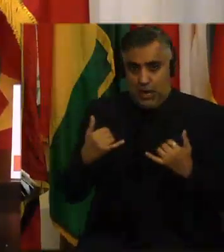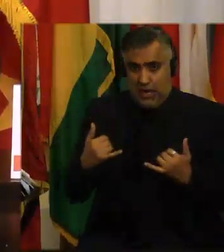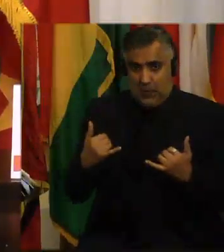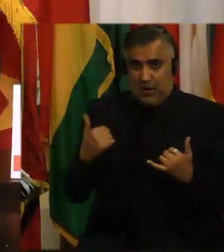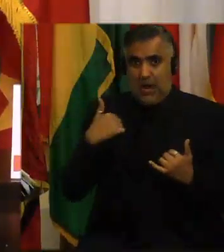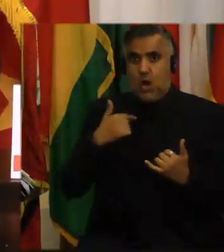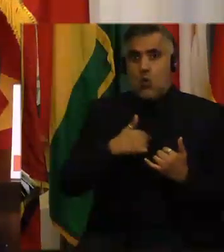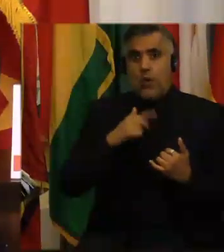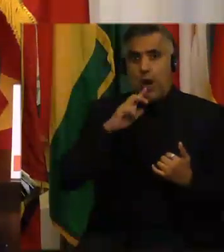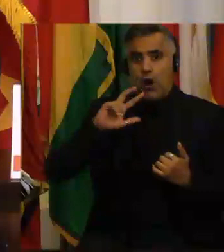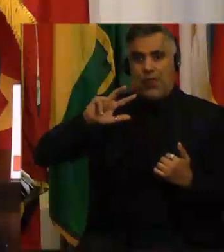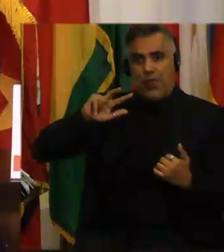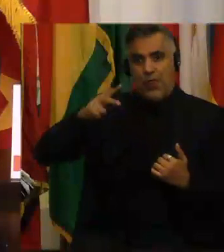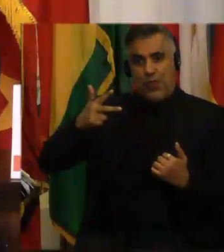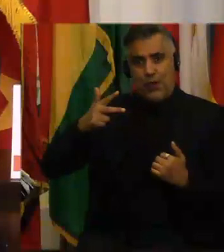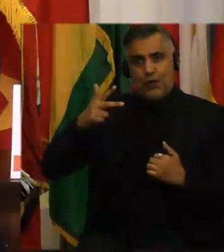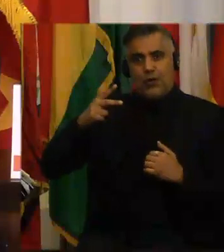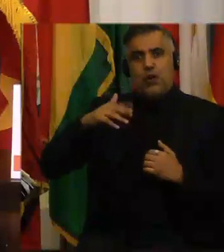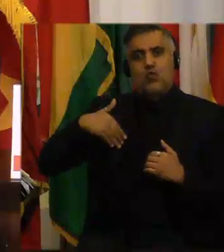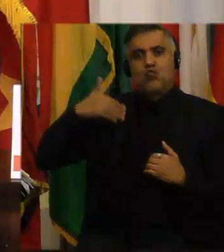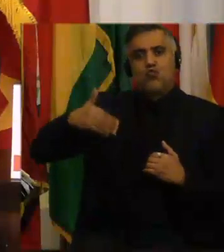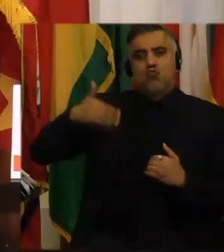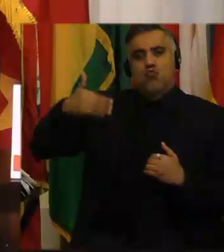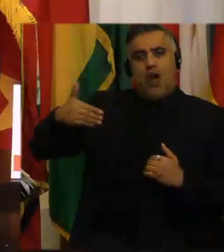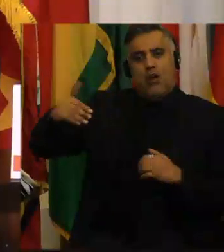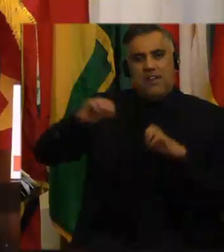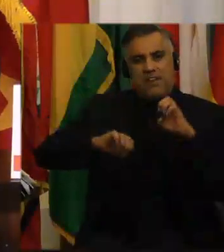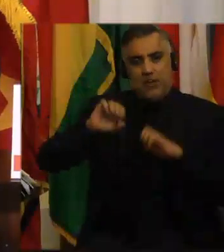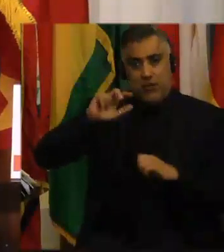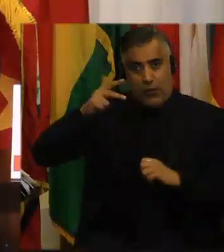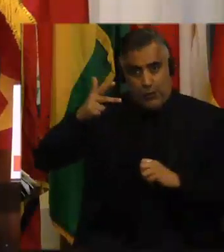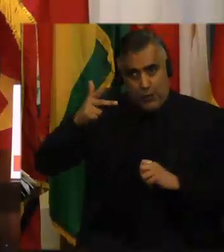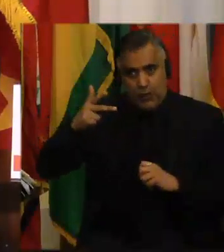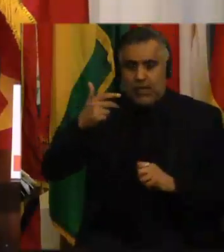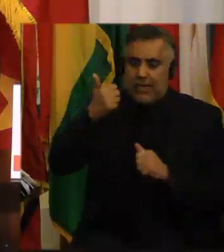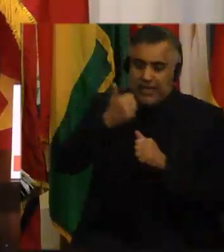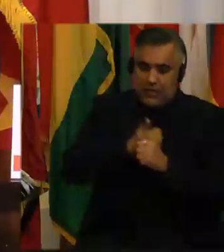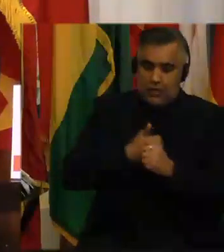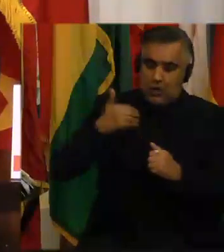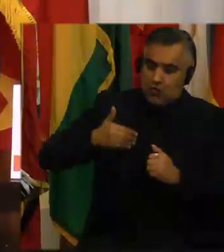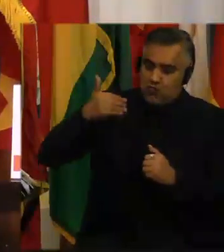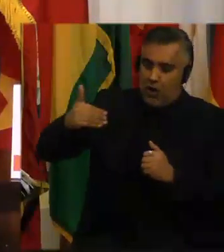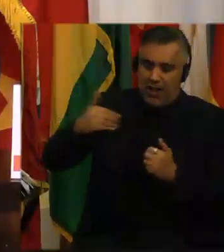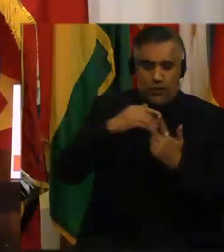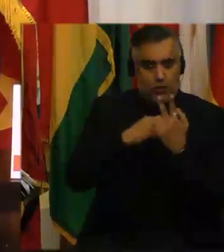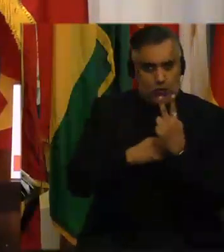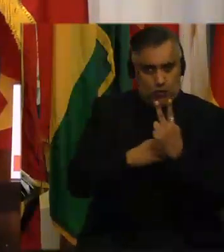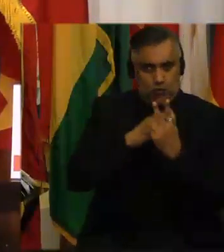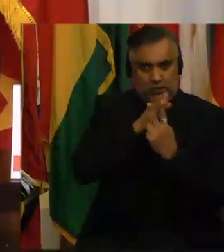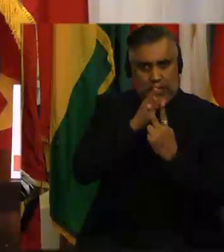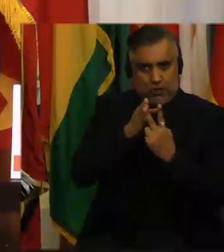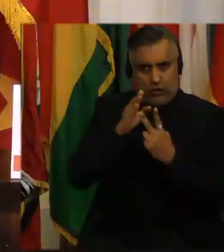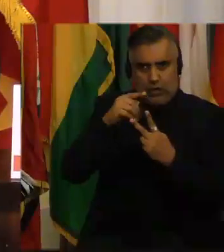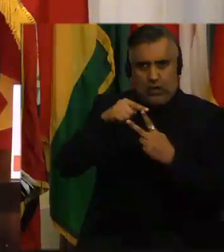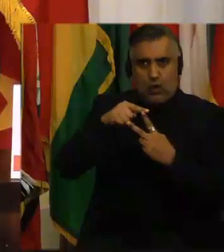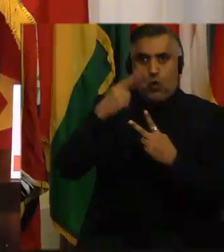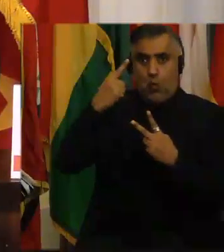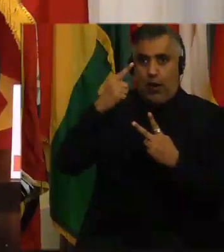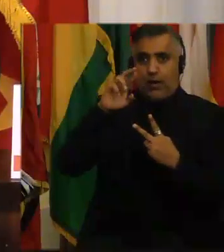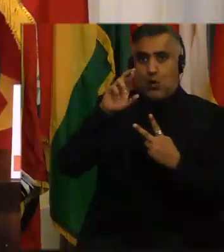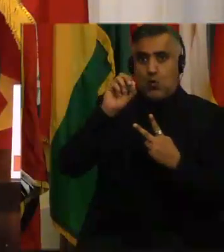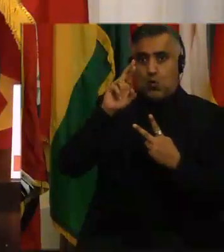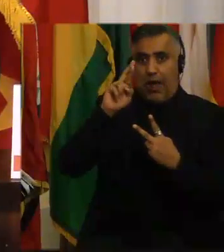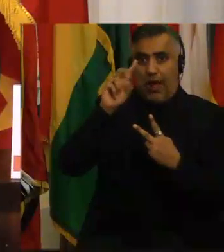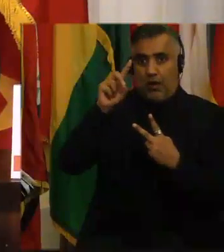de evaluación. Cada ronda de evaluación tiene dos etapas. Una primera en la cual se hace